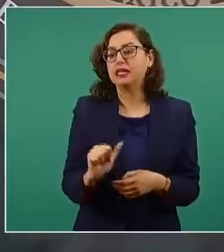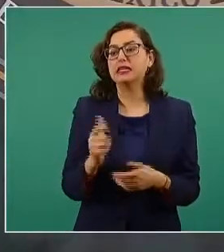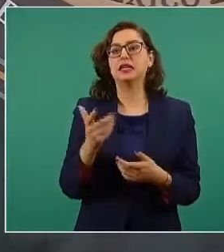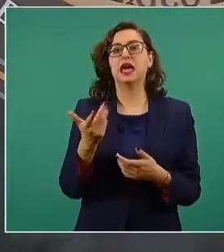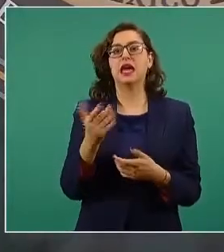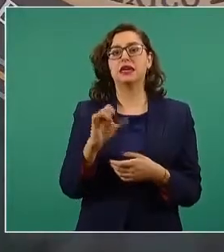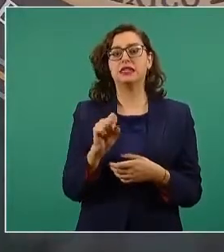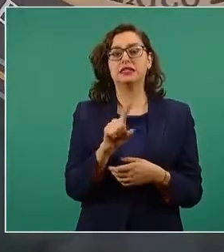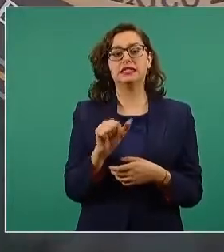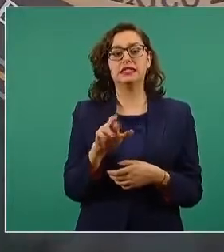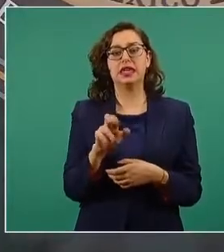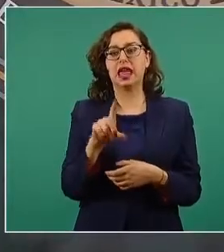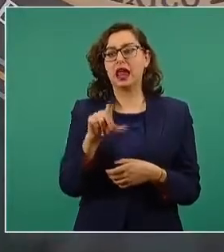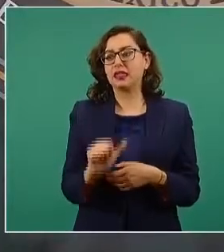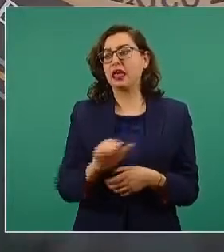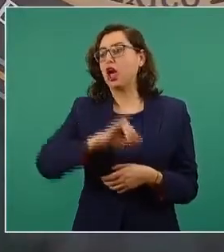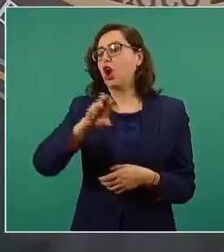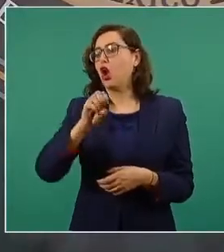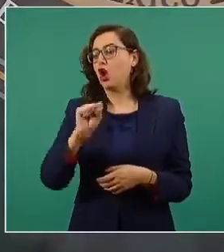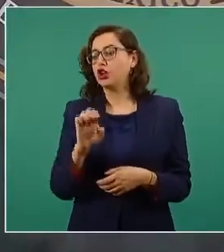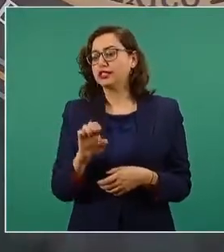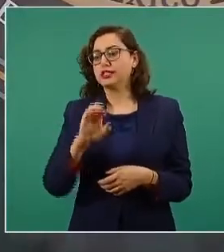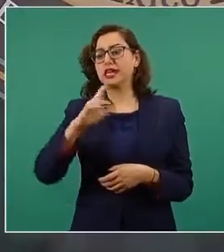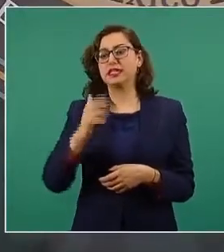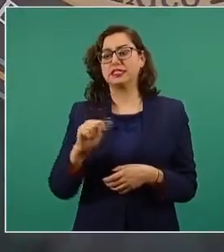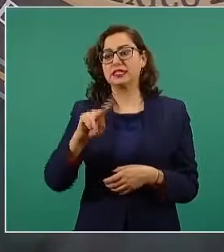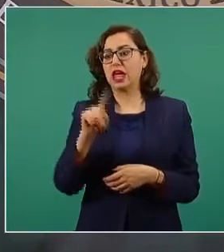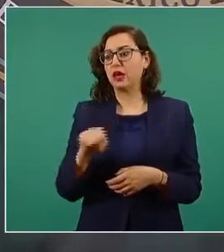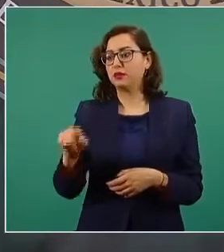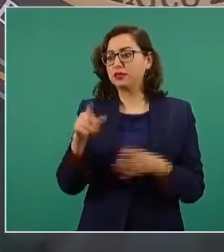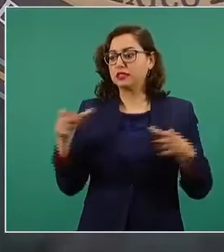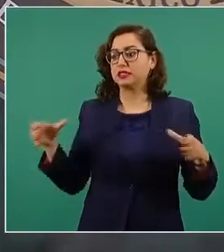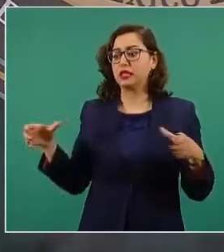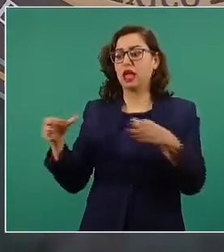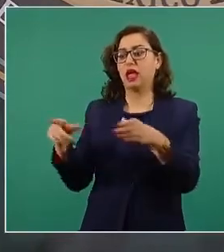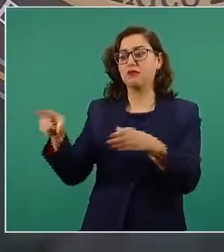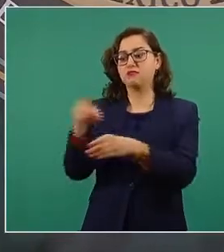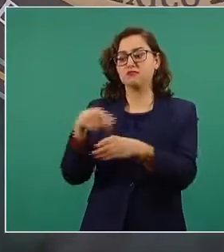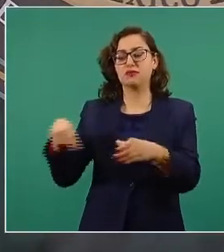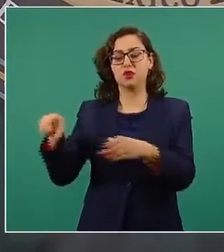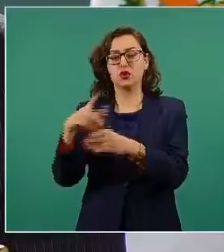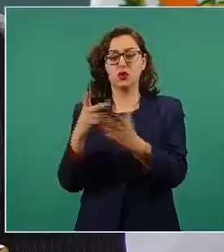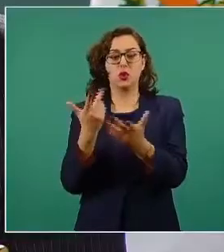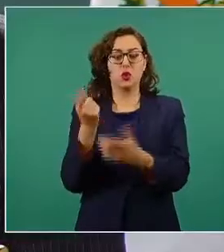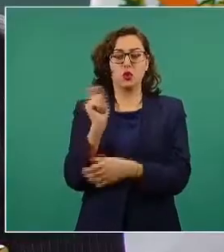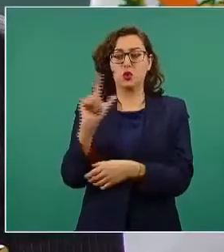Morado y otros grandes de la llamada Escuela Mexicana.